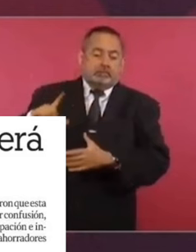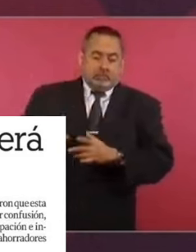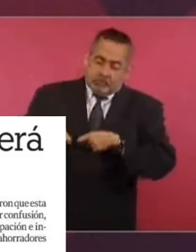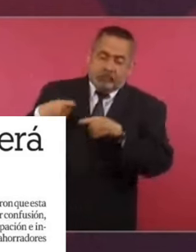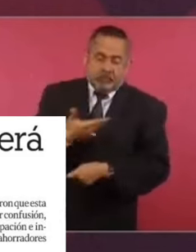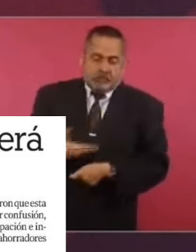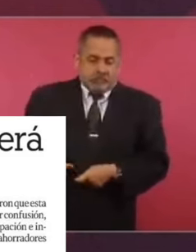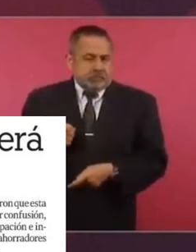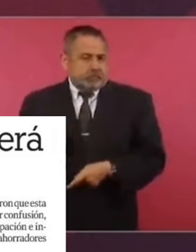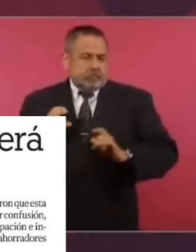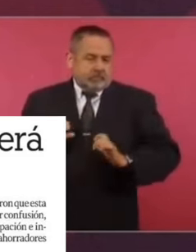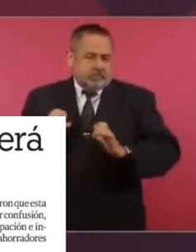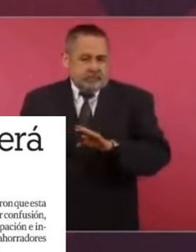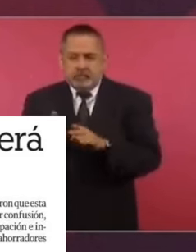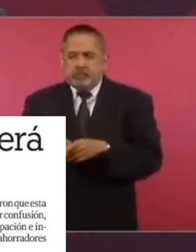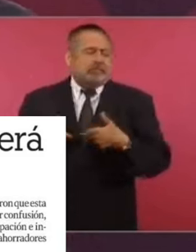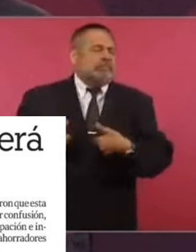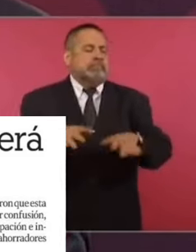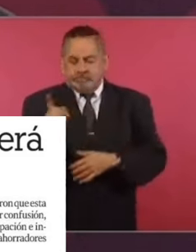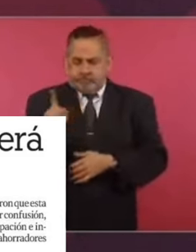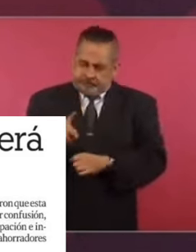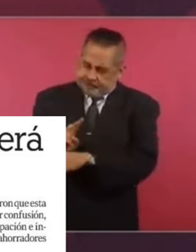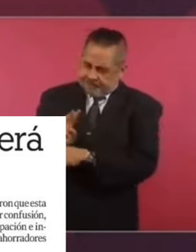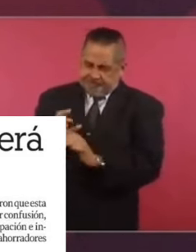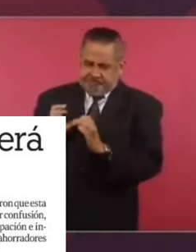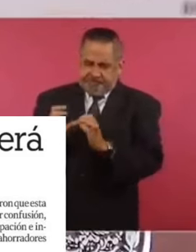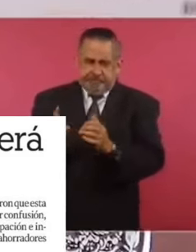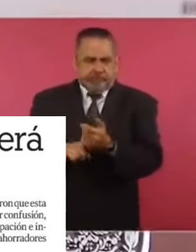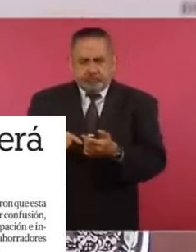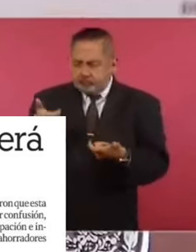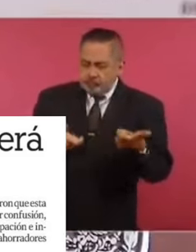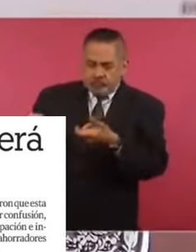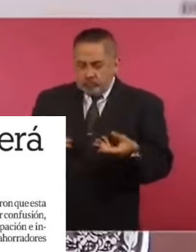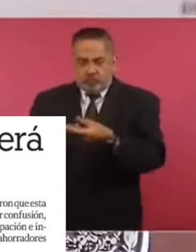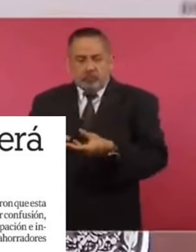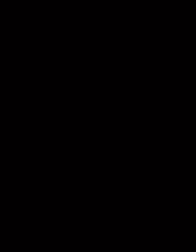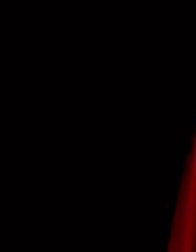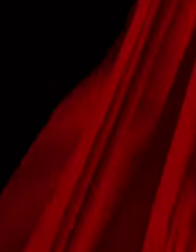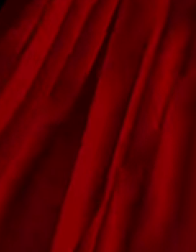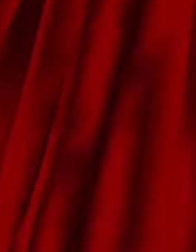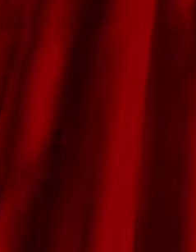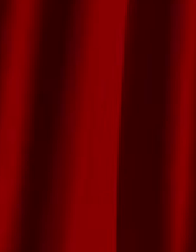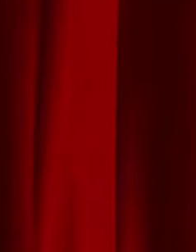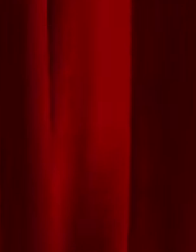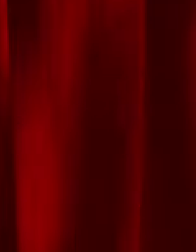de que cuide, de que no se deje de alimentar el fondo.